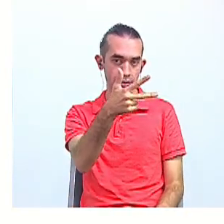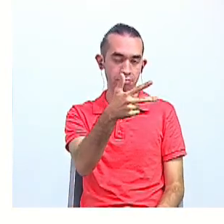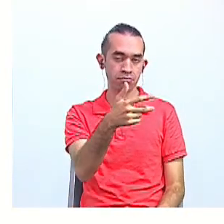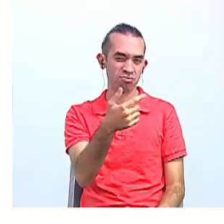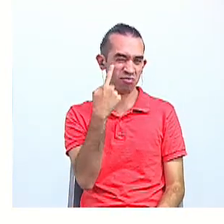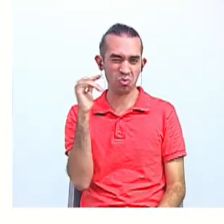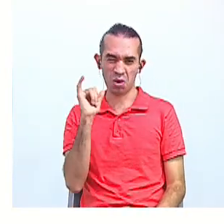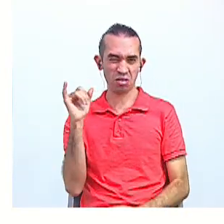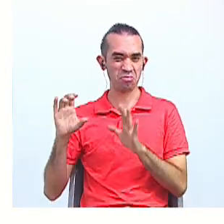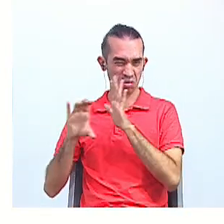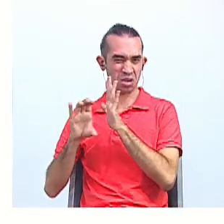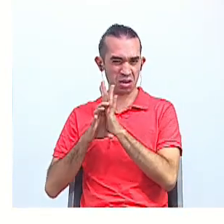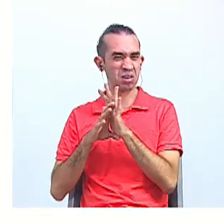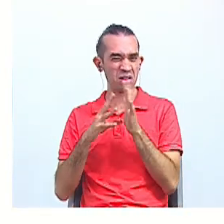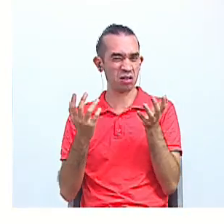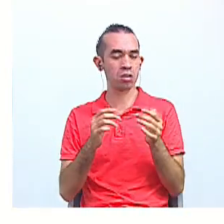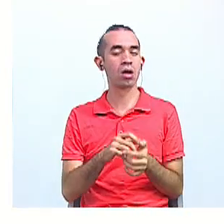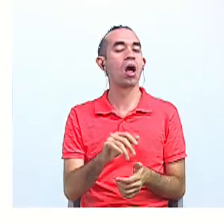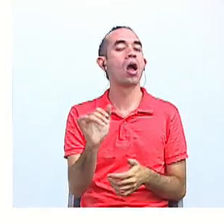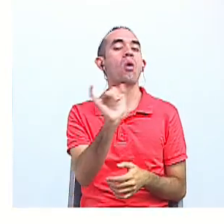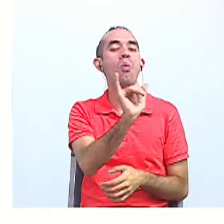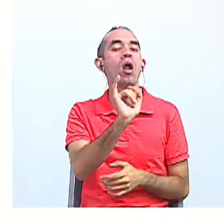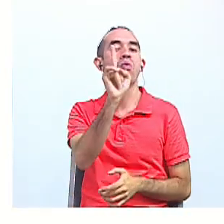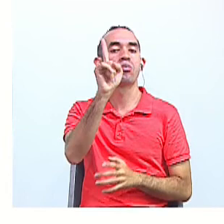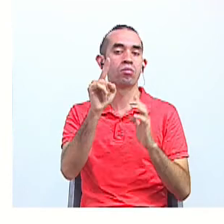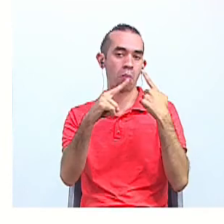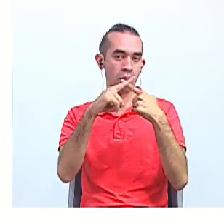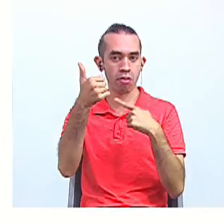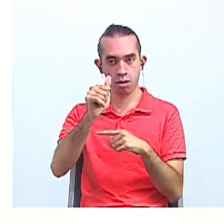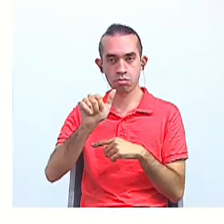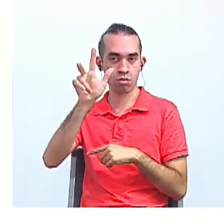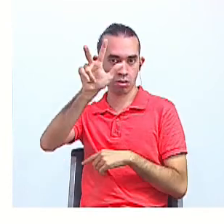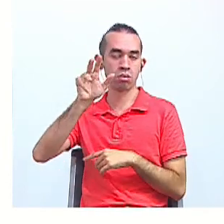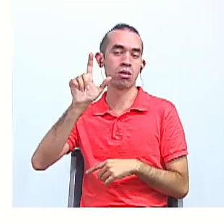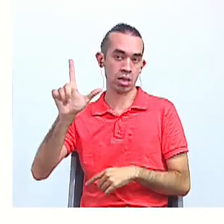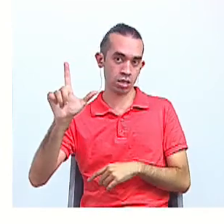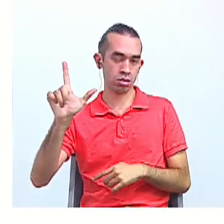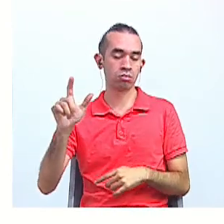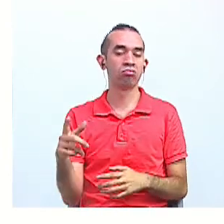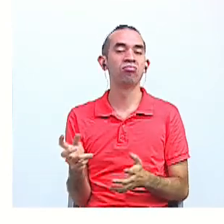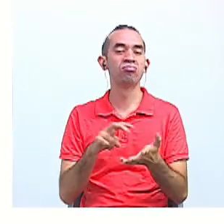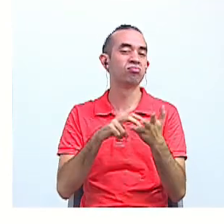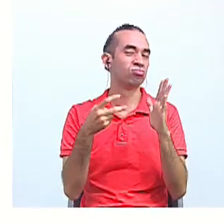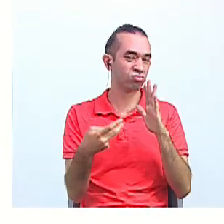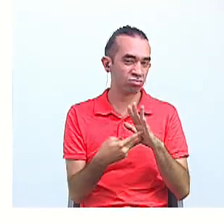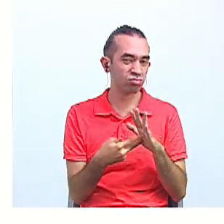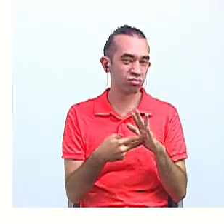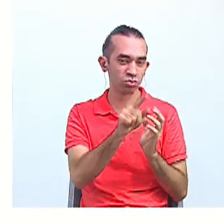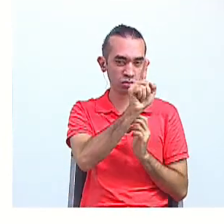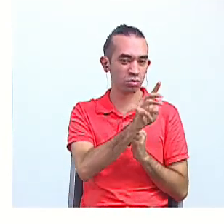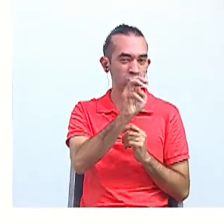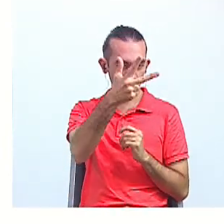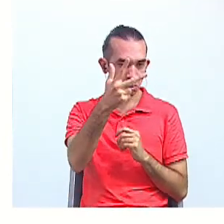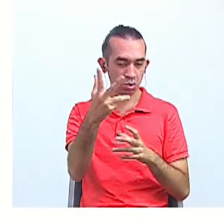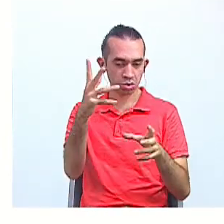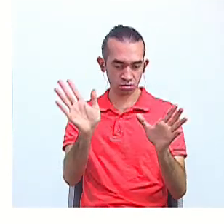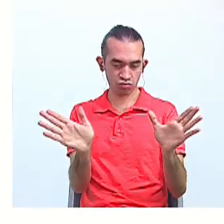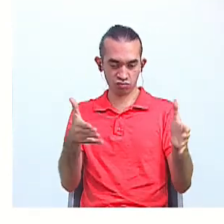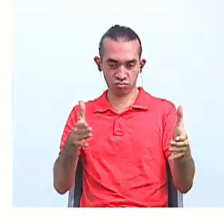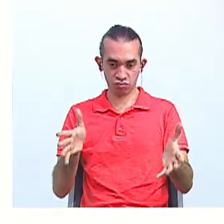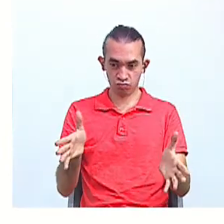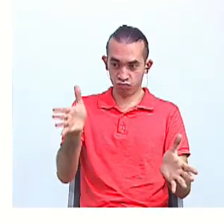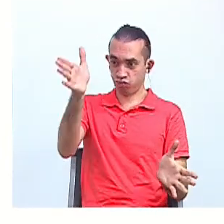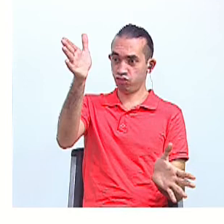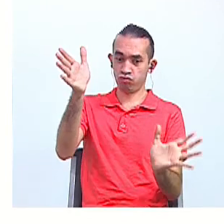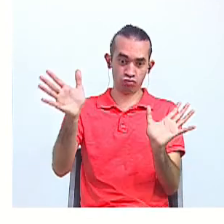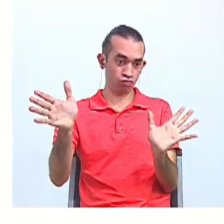imagen, corresponde a 1 por 10 a la 3 litros. Es decir, en un metro cúbico hay 1000 litros.